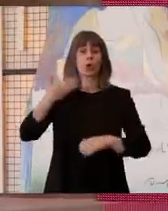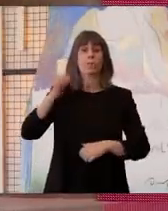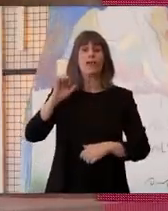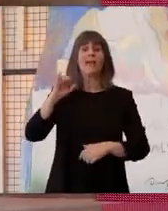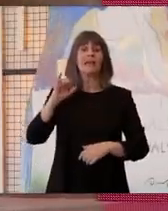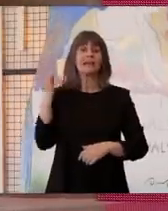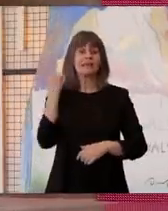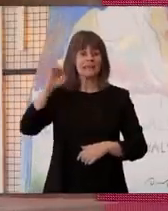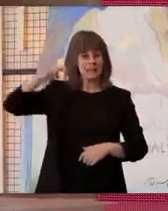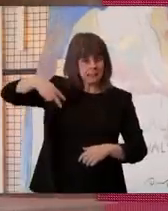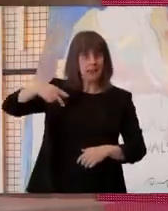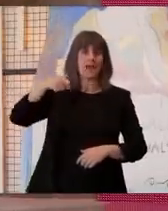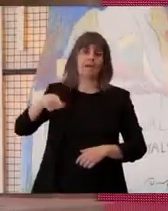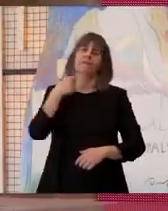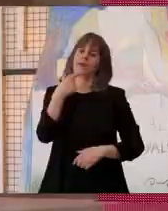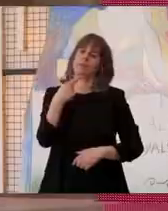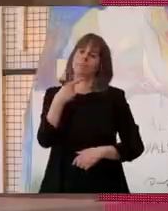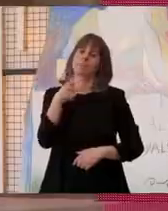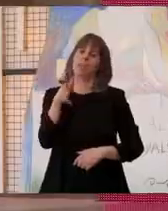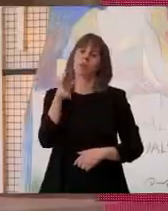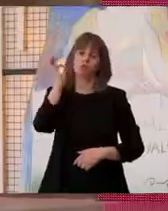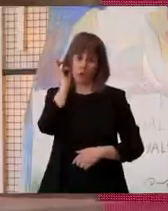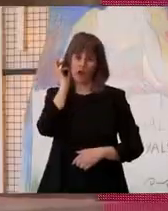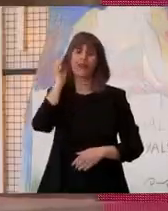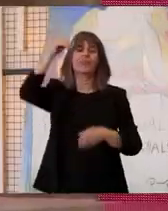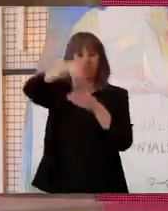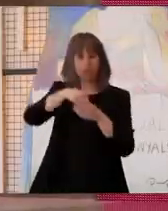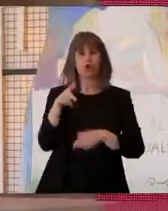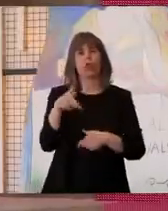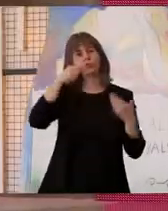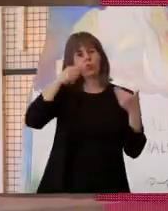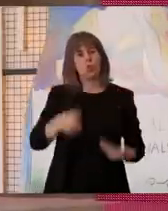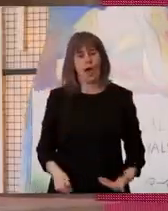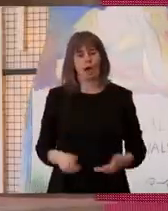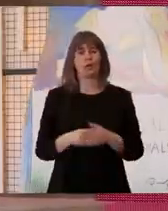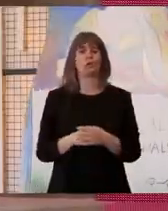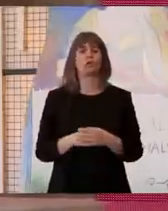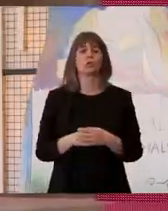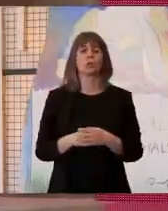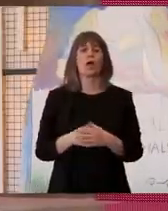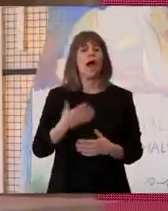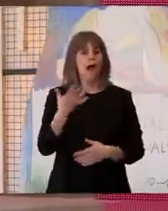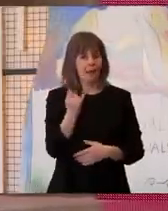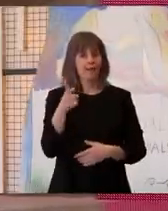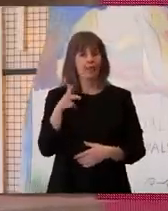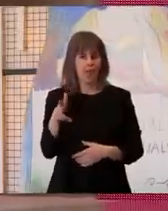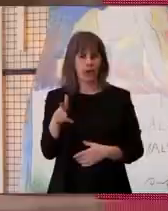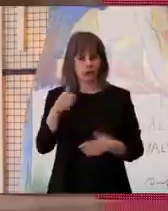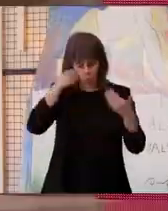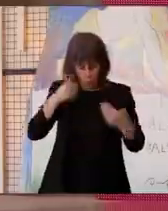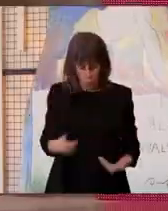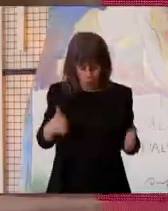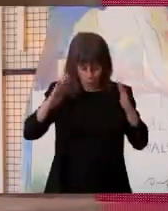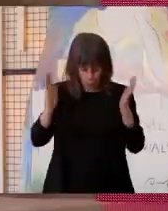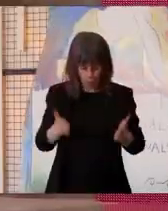de las mujeres son derechos humanos que hay de hay derecho a el control del propio cuerpo